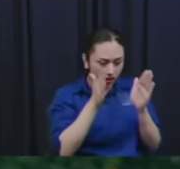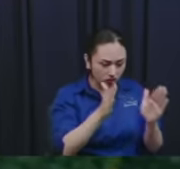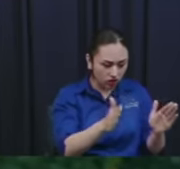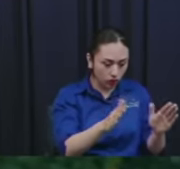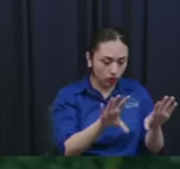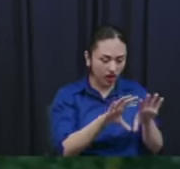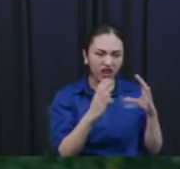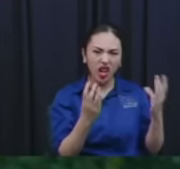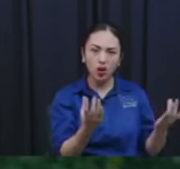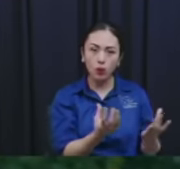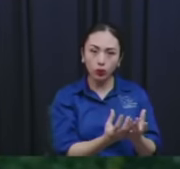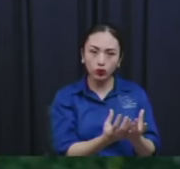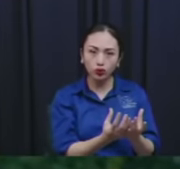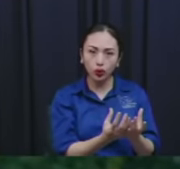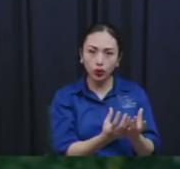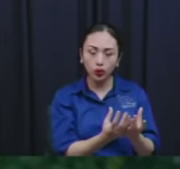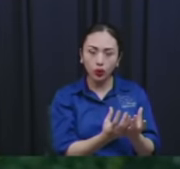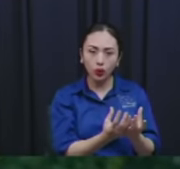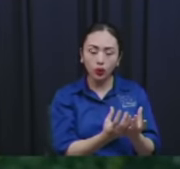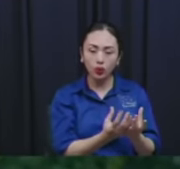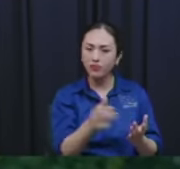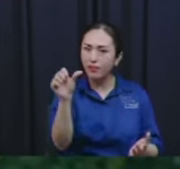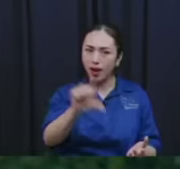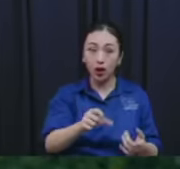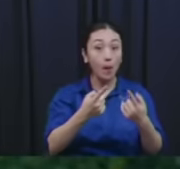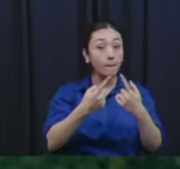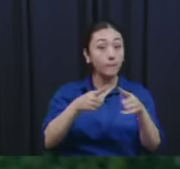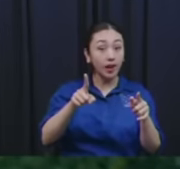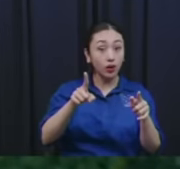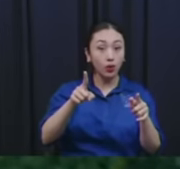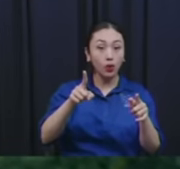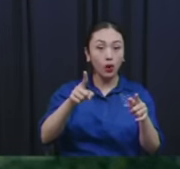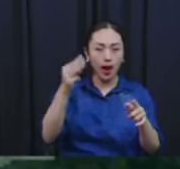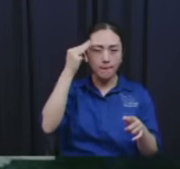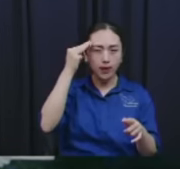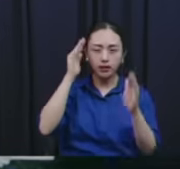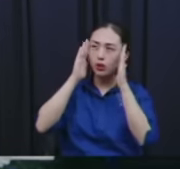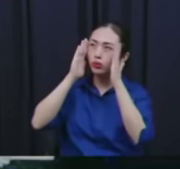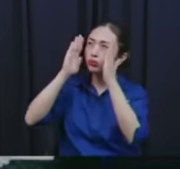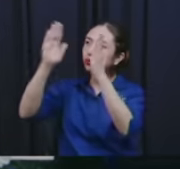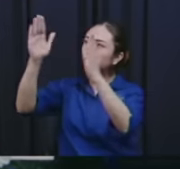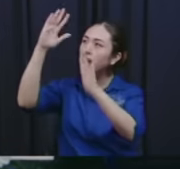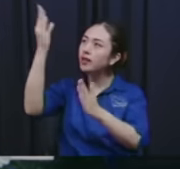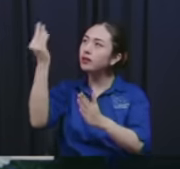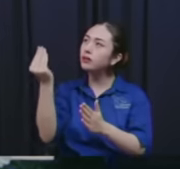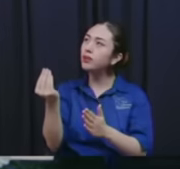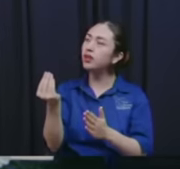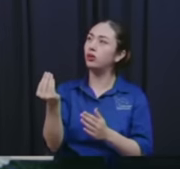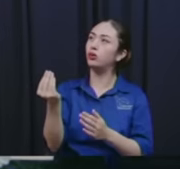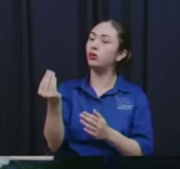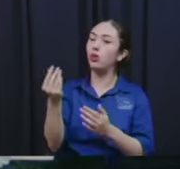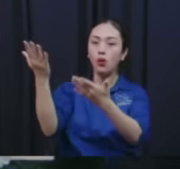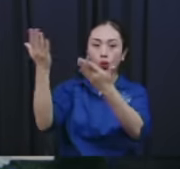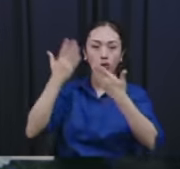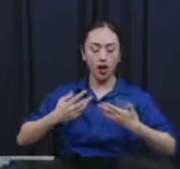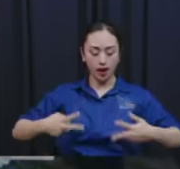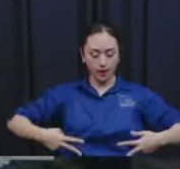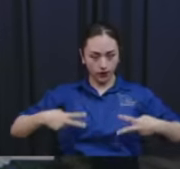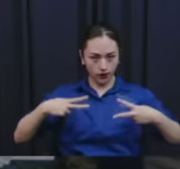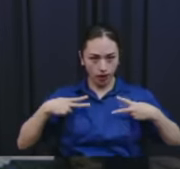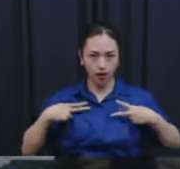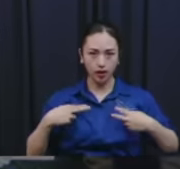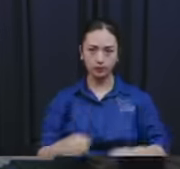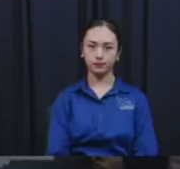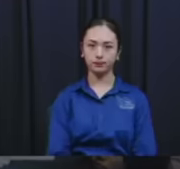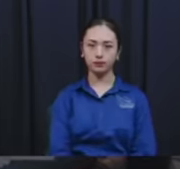en el espíritu es vida tú guardarás en completa Paz a aquellos cuyo pensamiento en